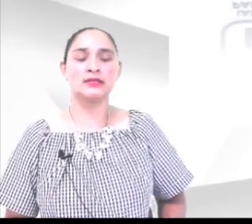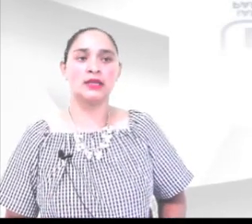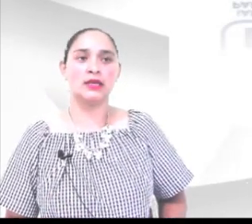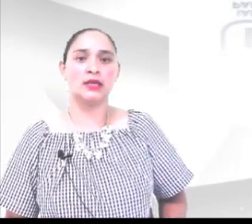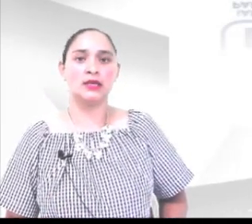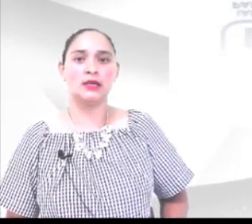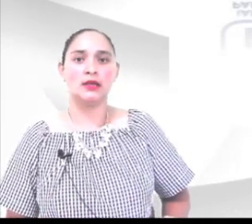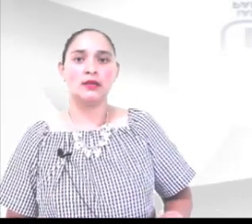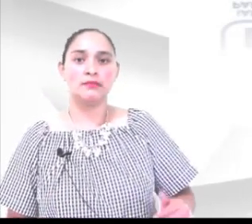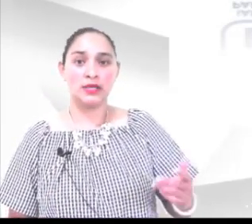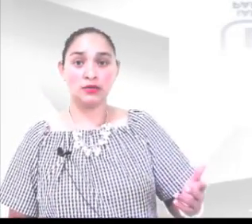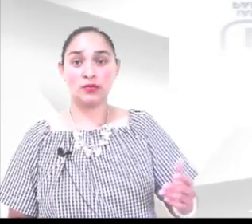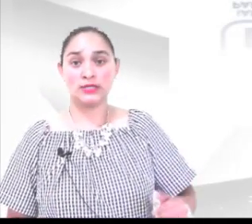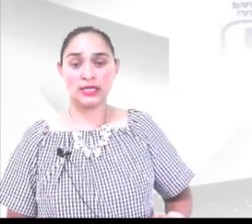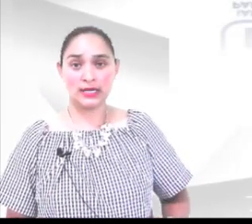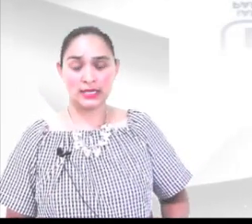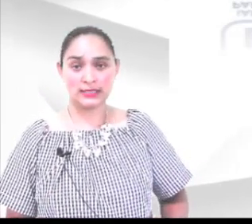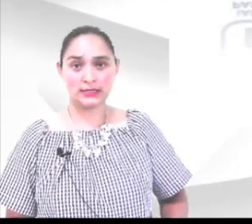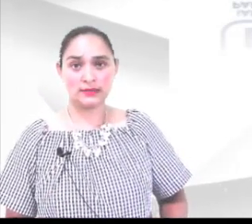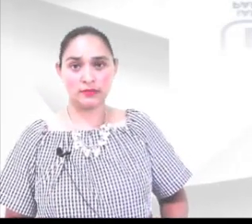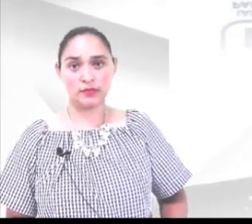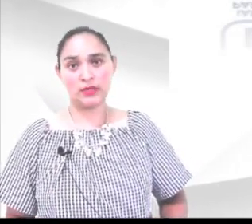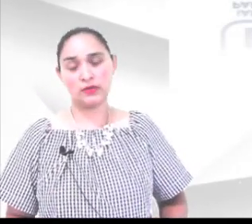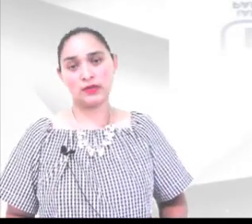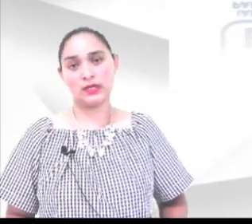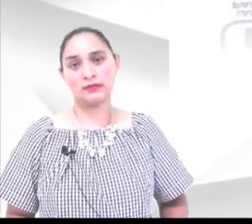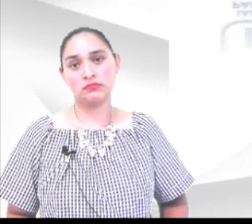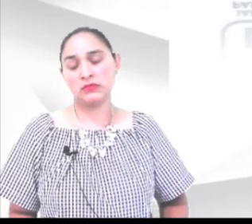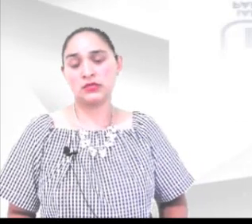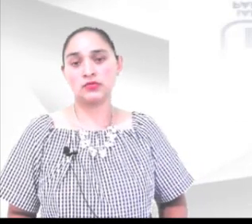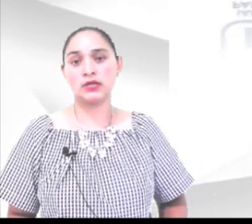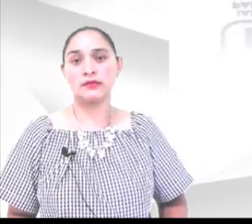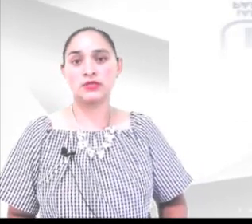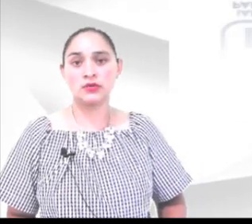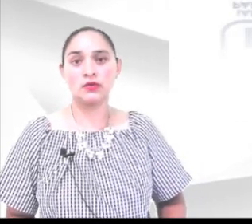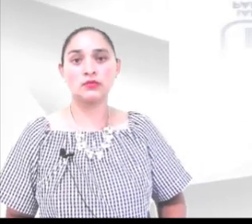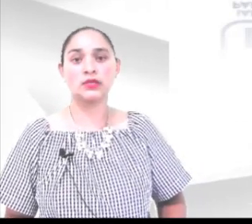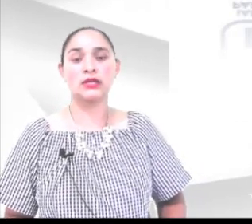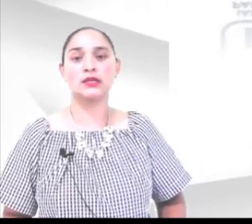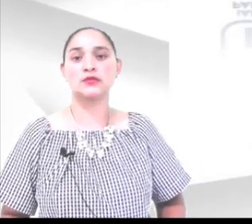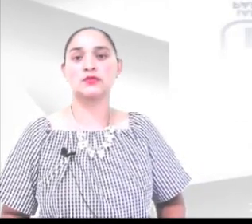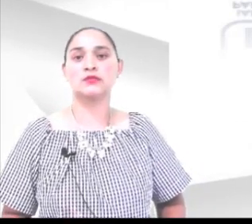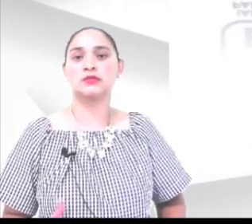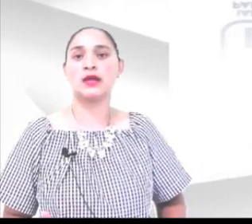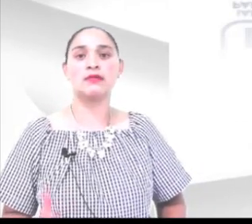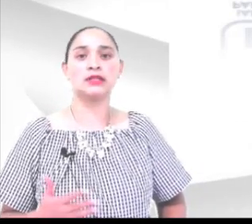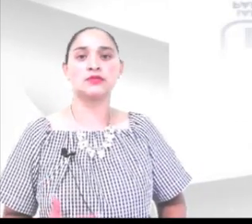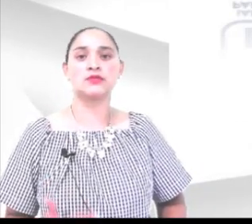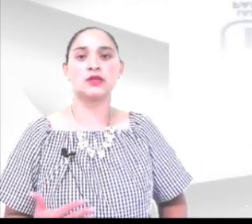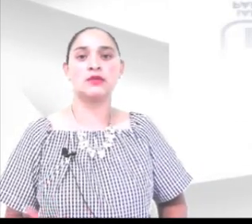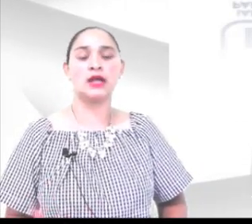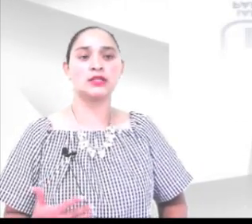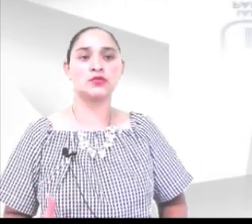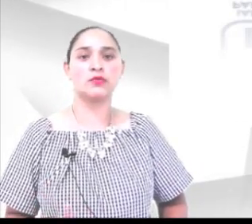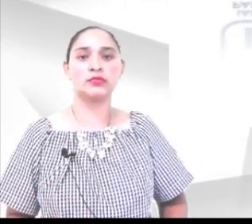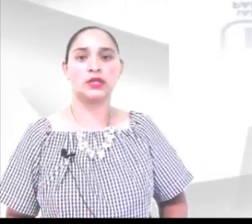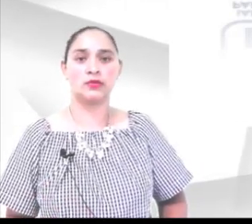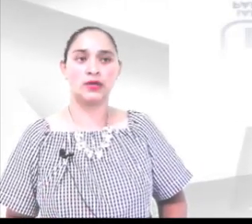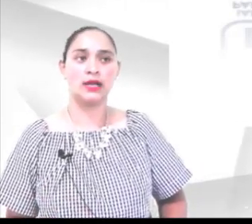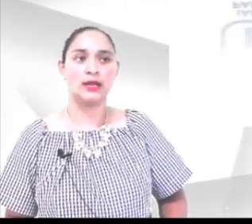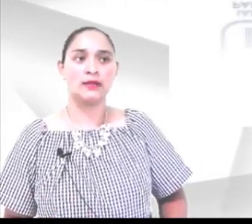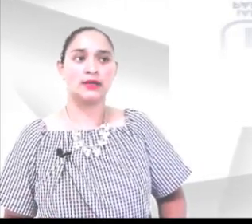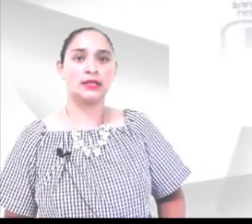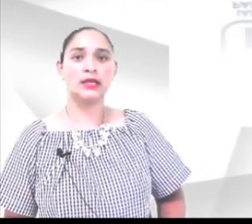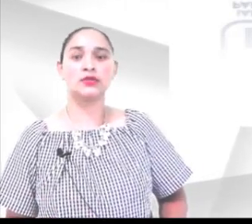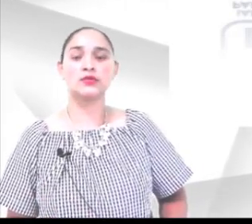¿verdad?, viendo estas clases por medio de su televisión, de su tablet, de su celular, de su